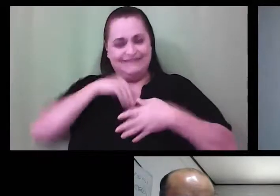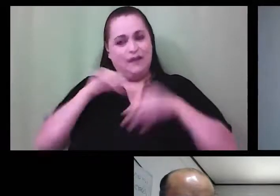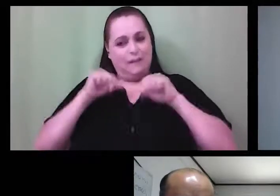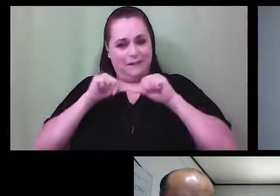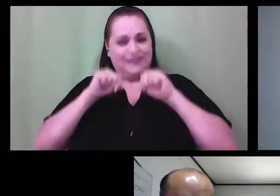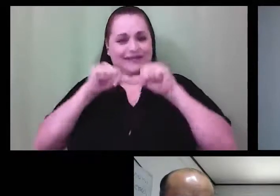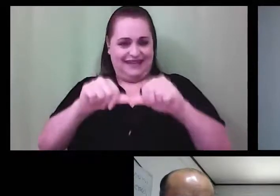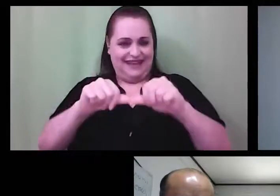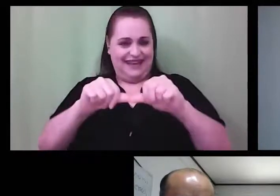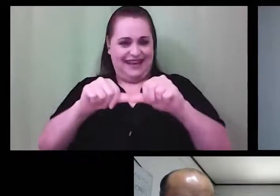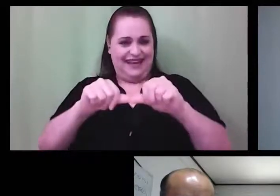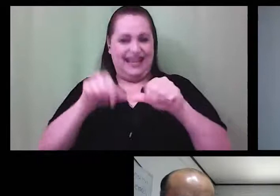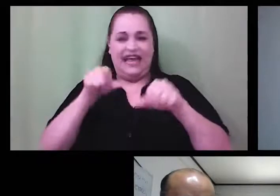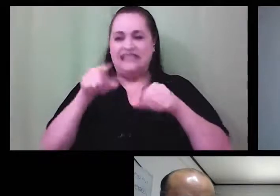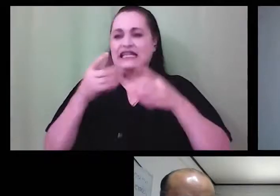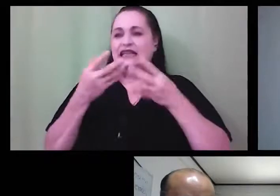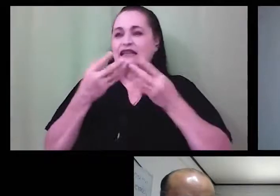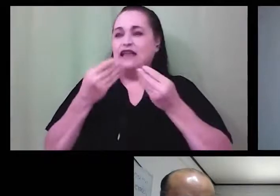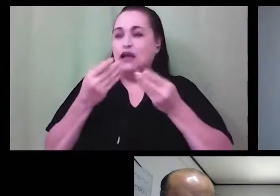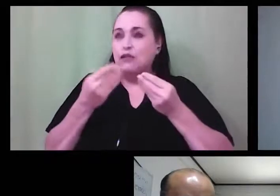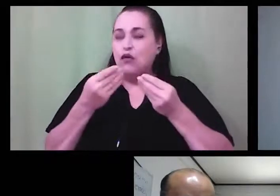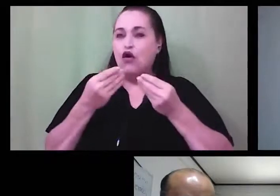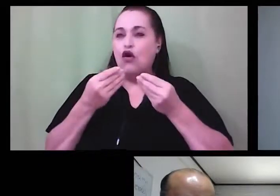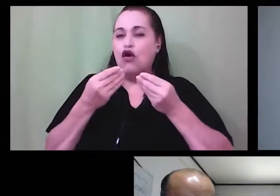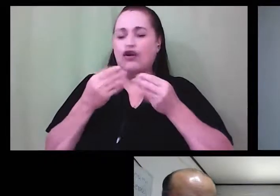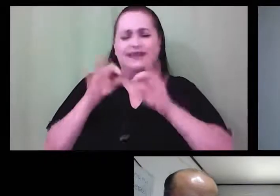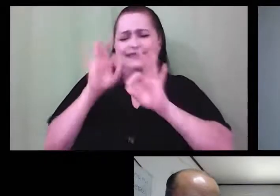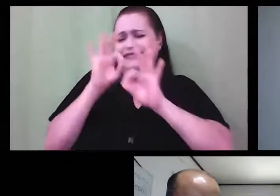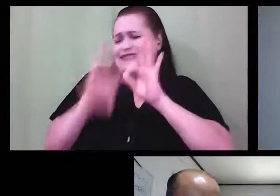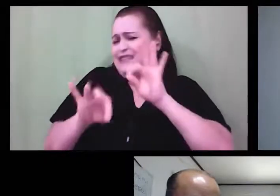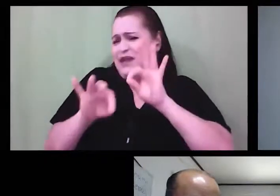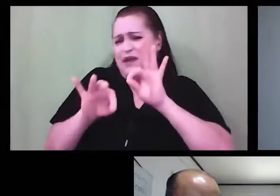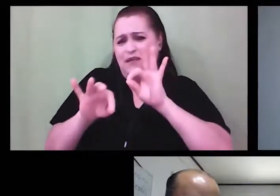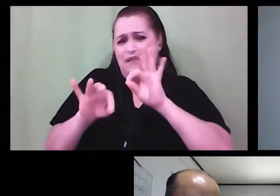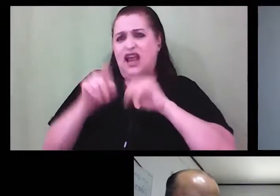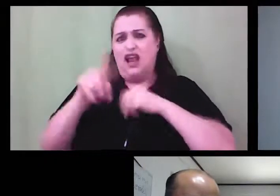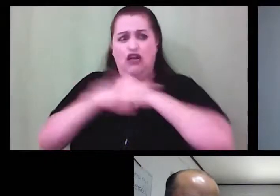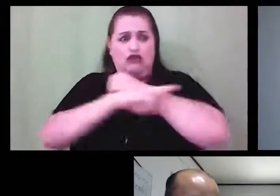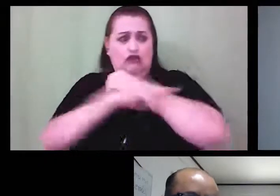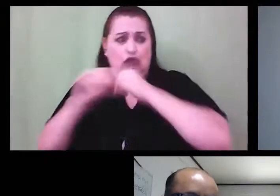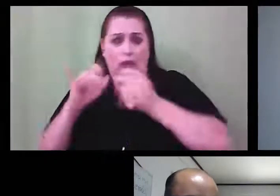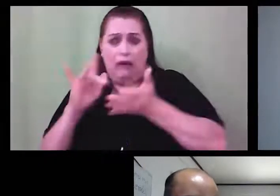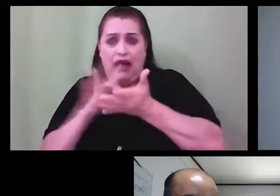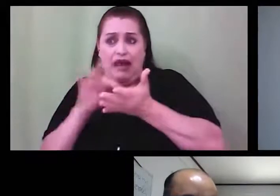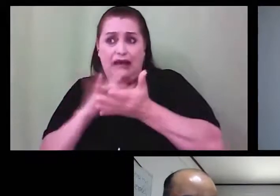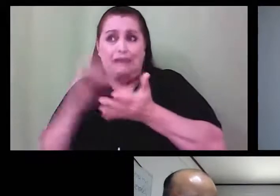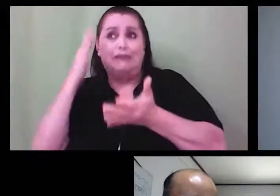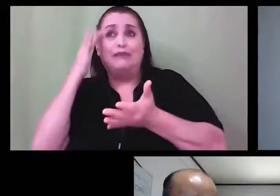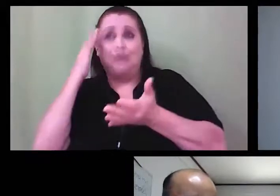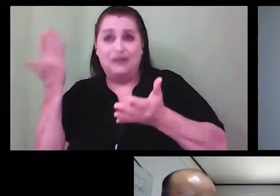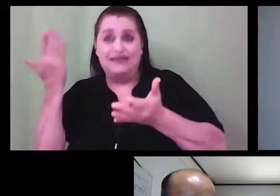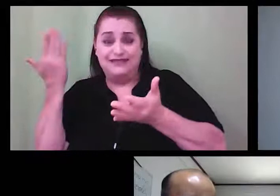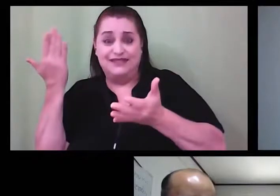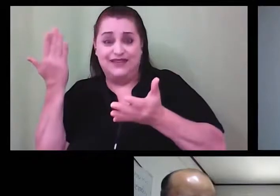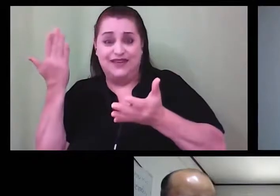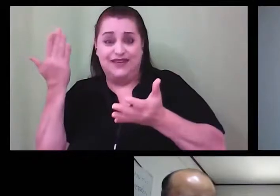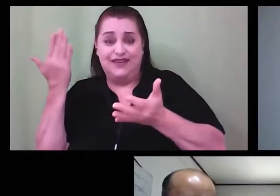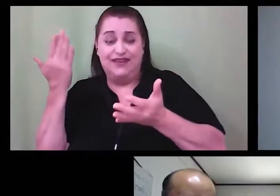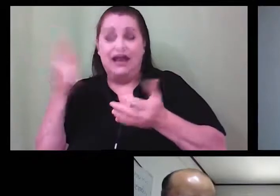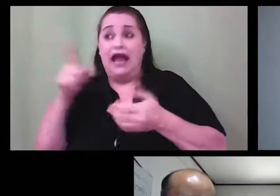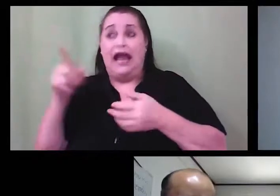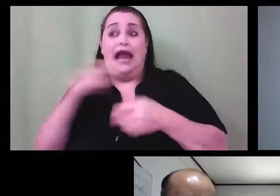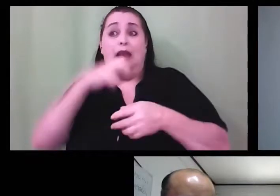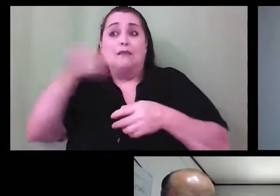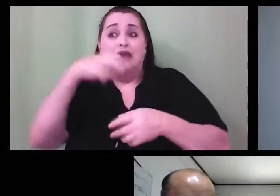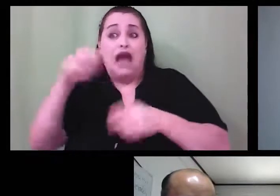mantiene. Ese temor, desde el temor más sencillo, le irán a robar el iPad. Sí. Pues, Carlos, viaje en microbús,